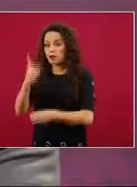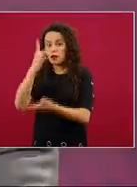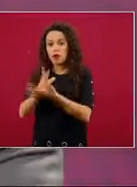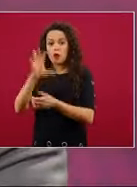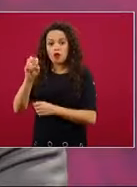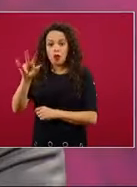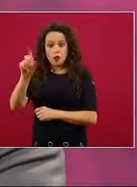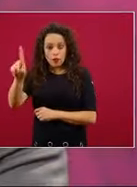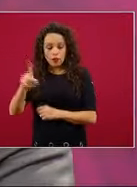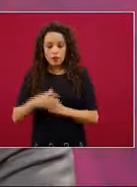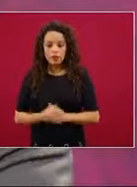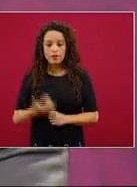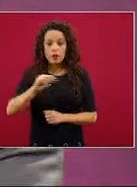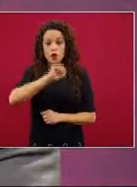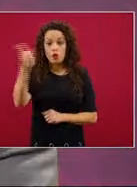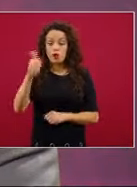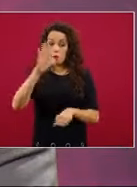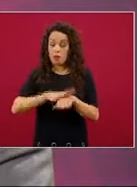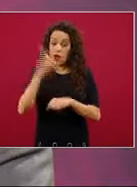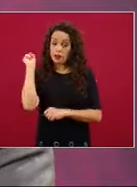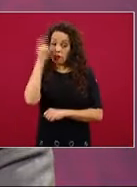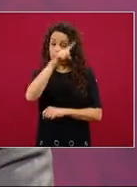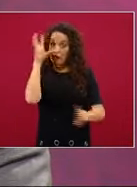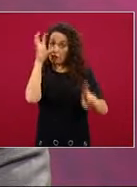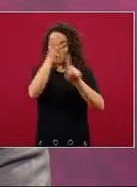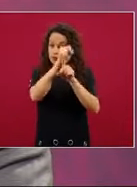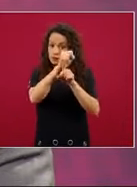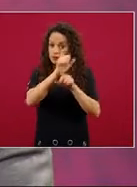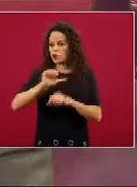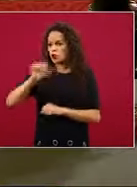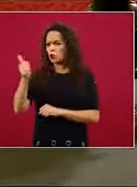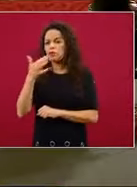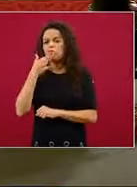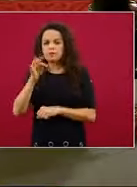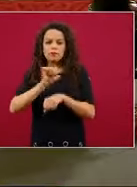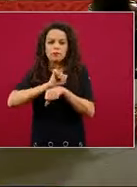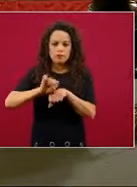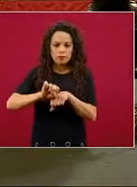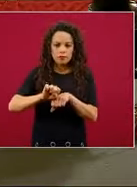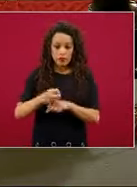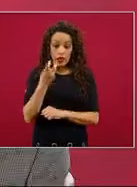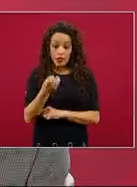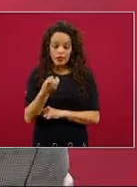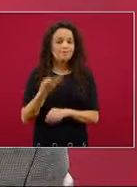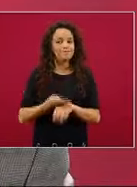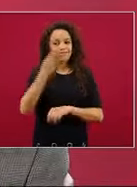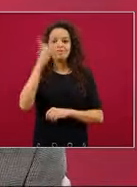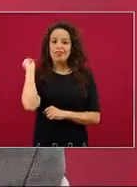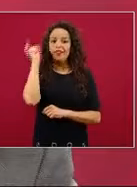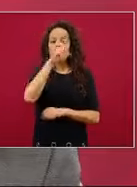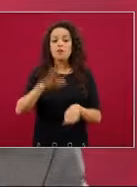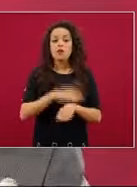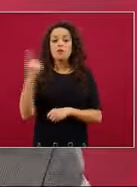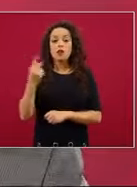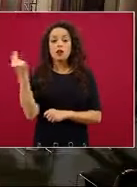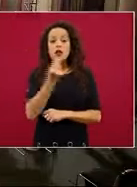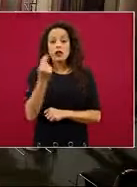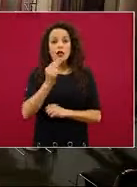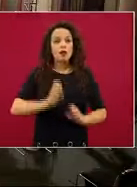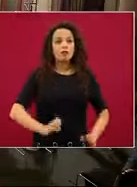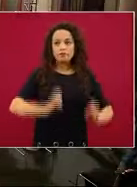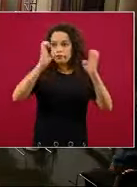Y hay retos más complejos y otros no tan complejos. Este es un reto complejo, porque se requiere no solamente